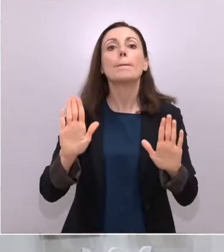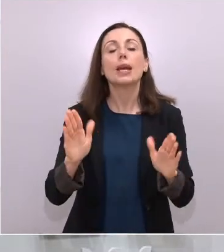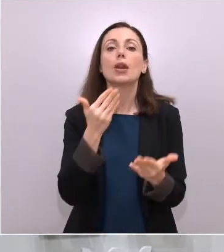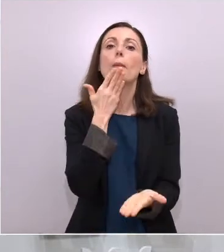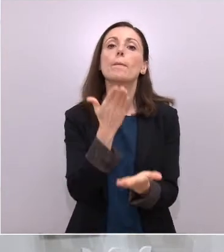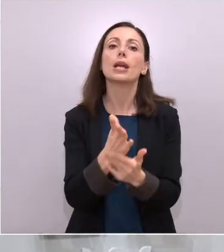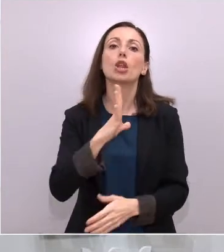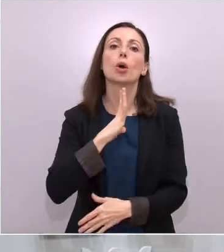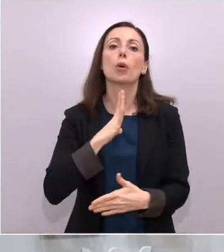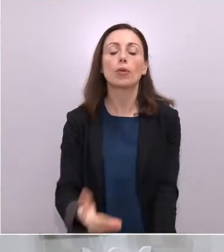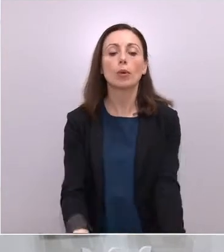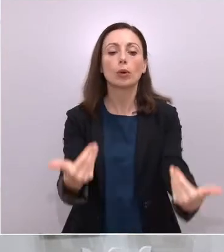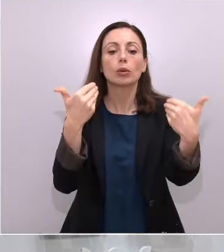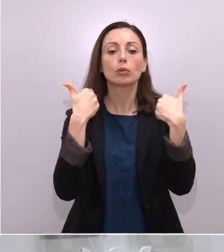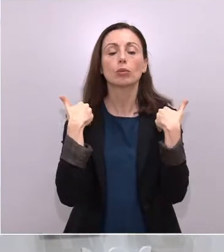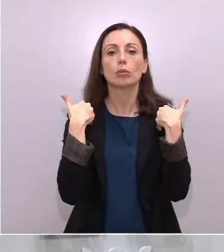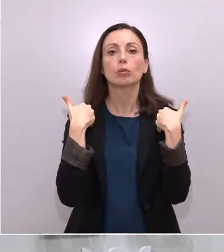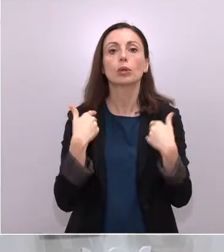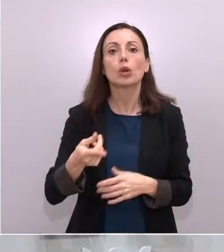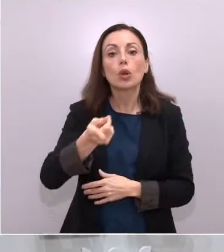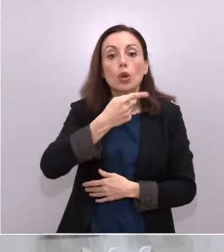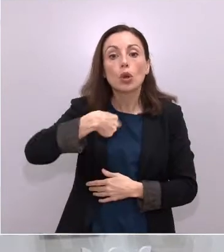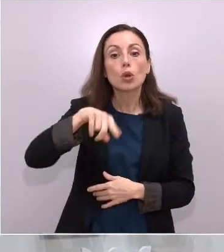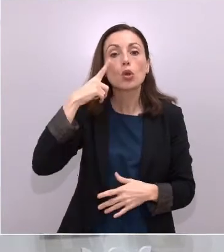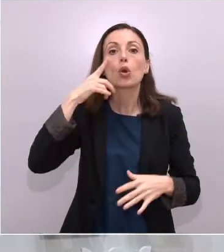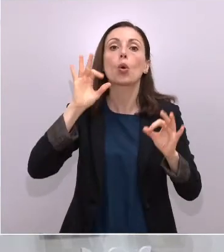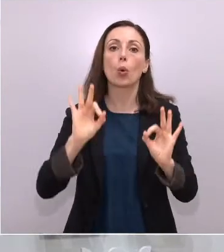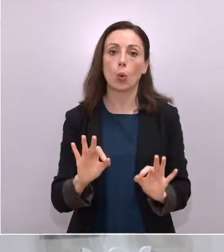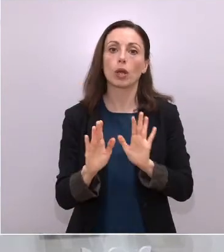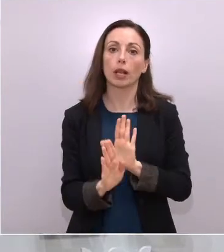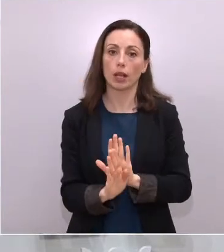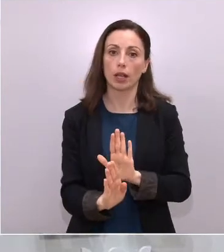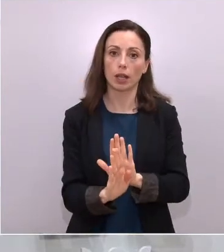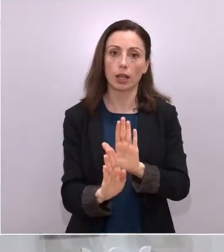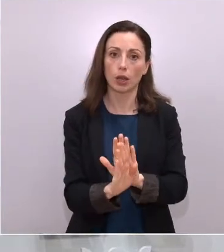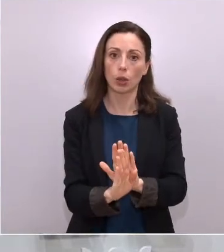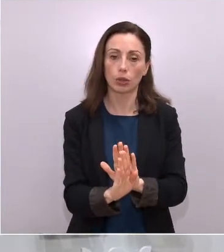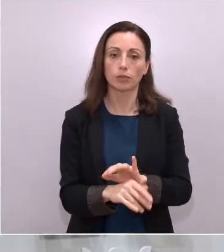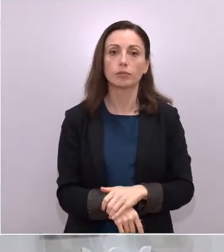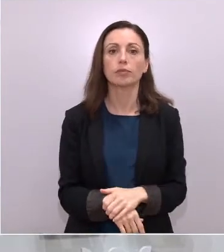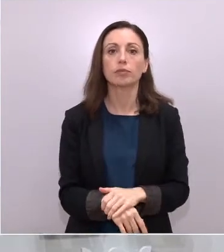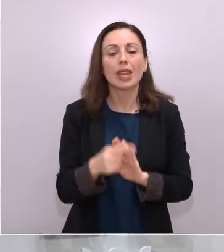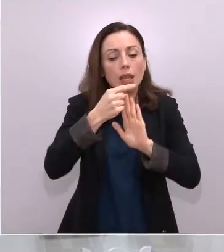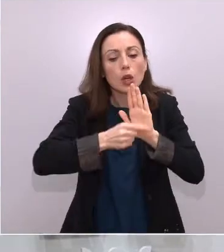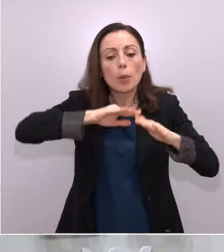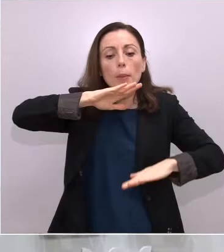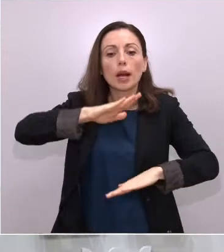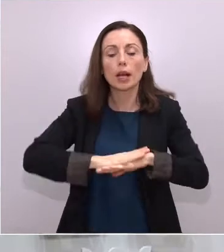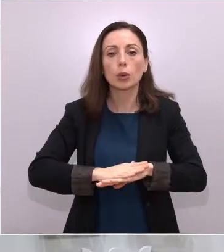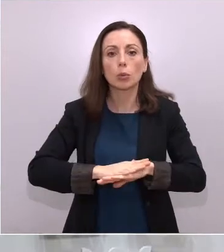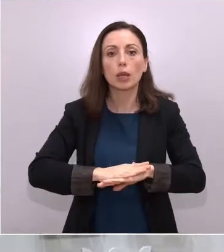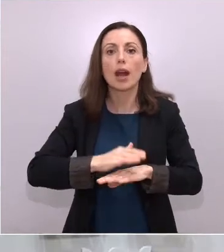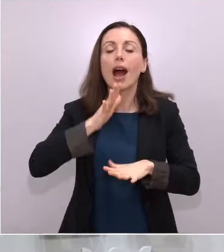responsabilidad. Debemos tener aún cuidado y mantener todas las precauciones. Es un